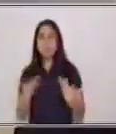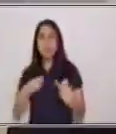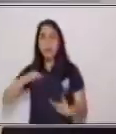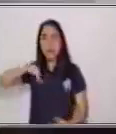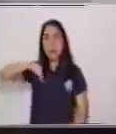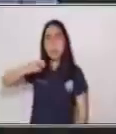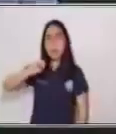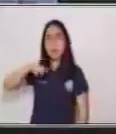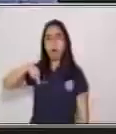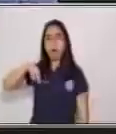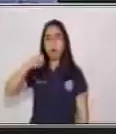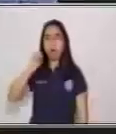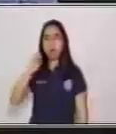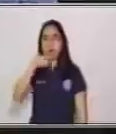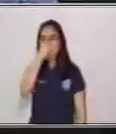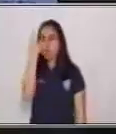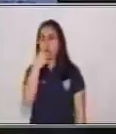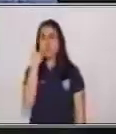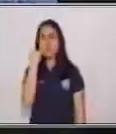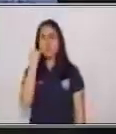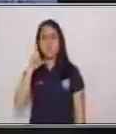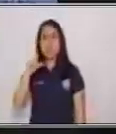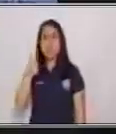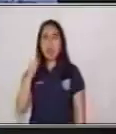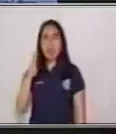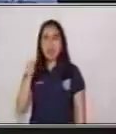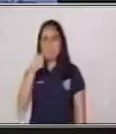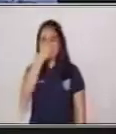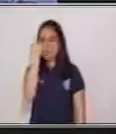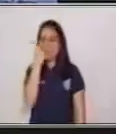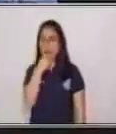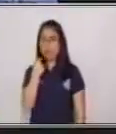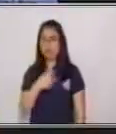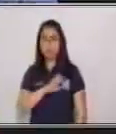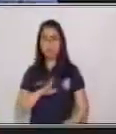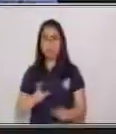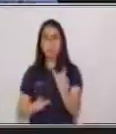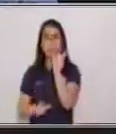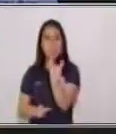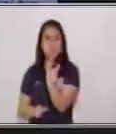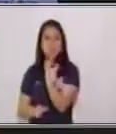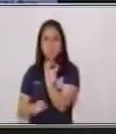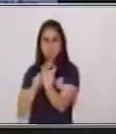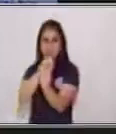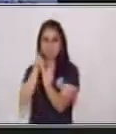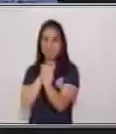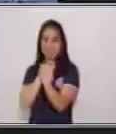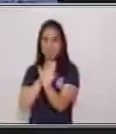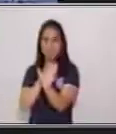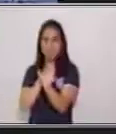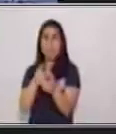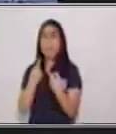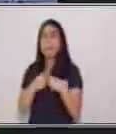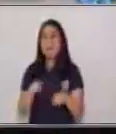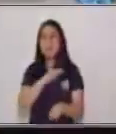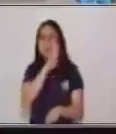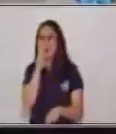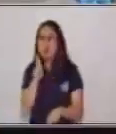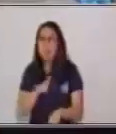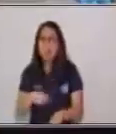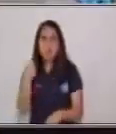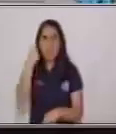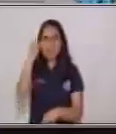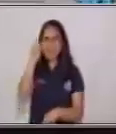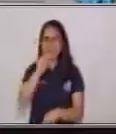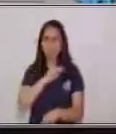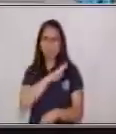de pronunciarlos. Sin embargo, habrá casos especiales en los que los tenemos que tildar, ya que